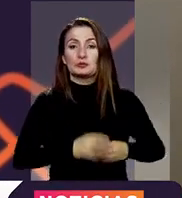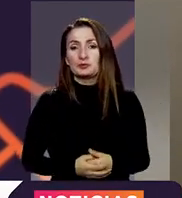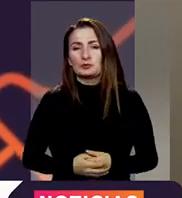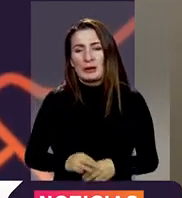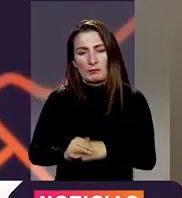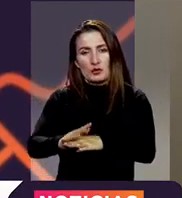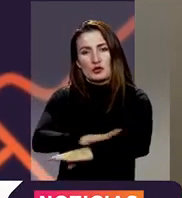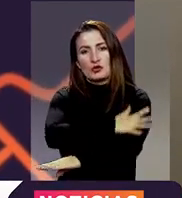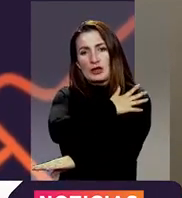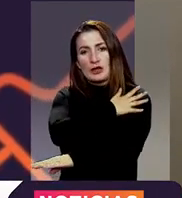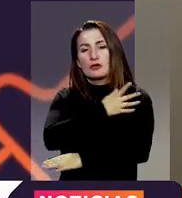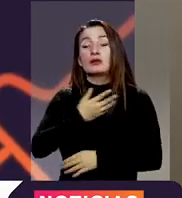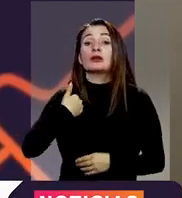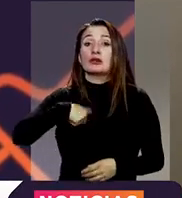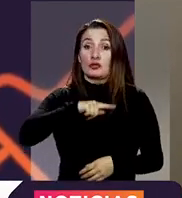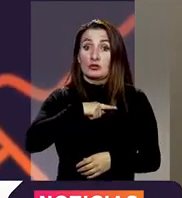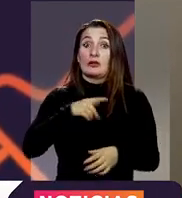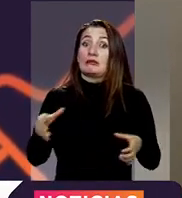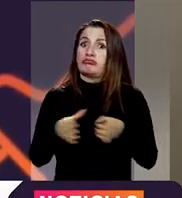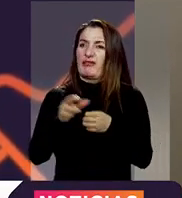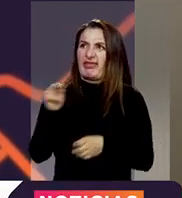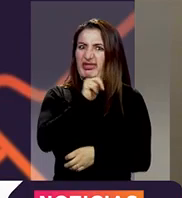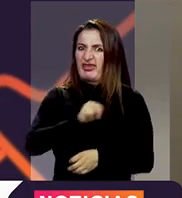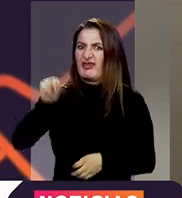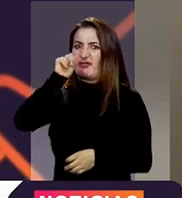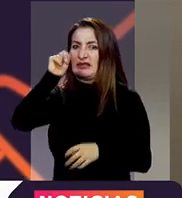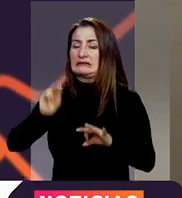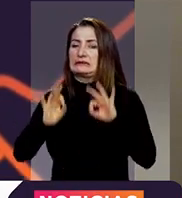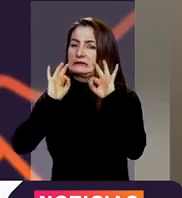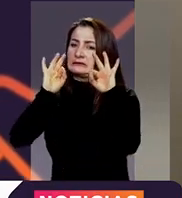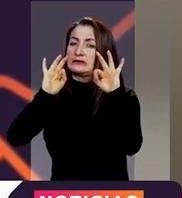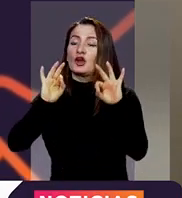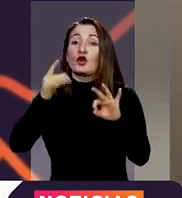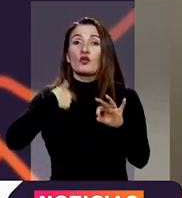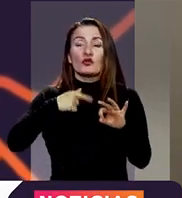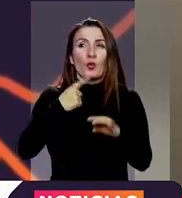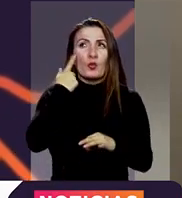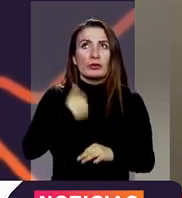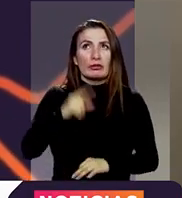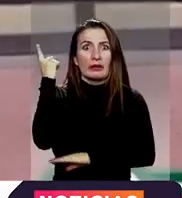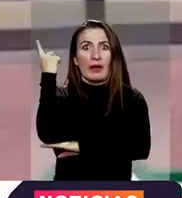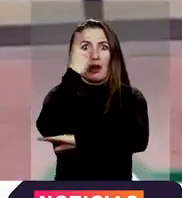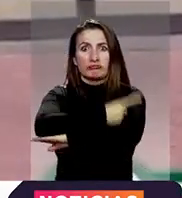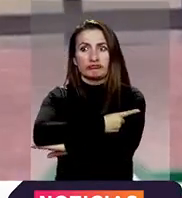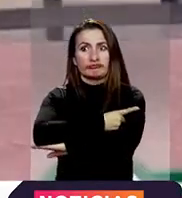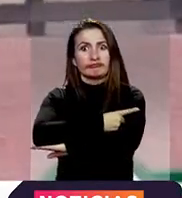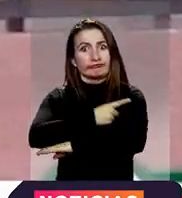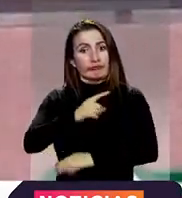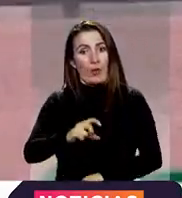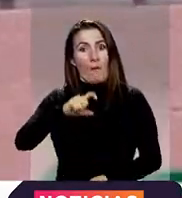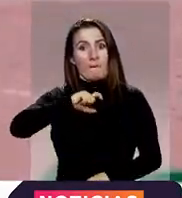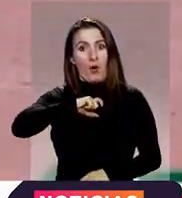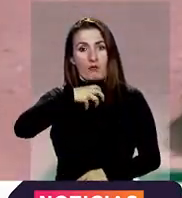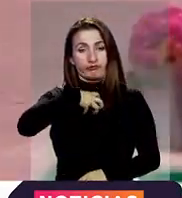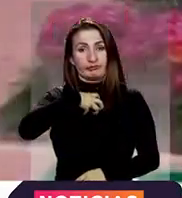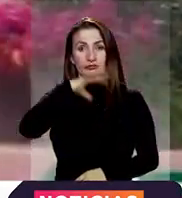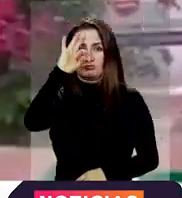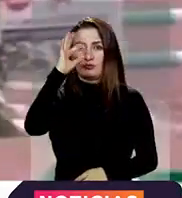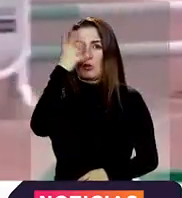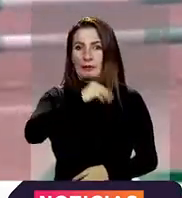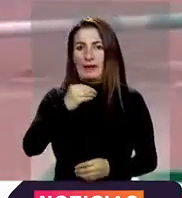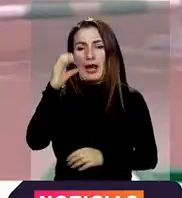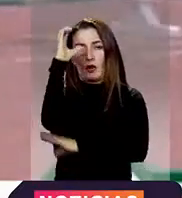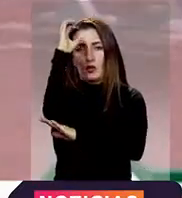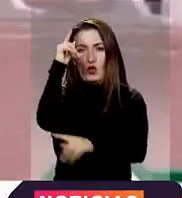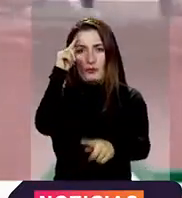muy emocionado porque estamos a un excelente nivel que en un buen día de pronto puede representar una medalla para Colombia. Terán tiene en Des